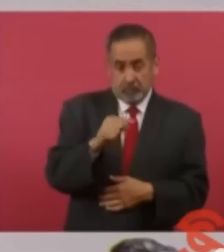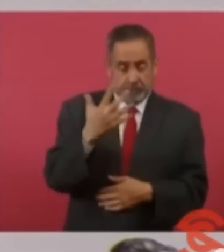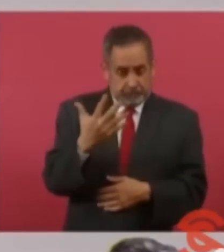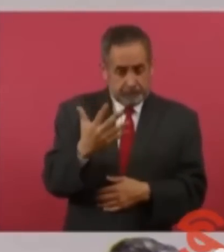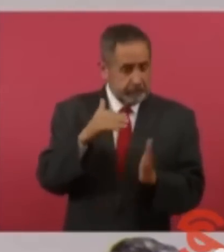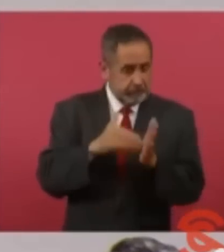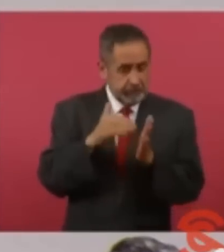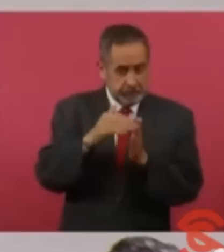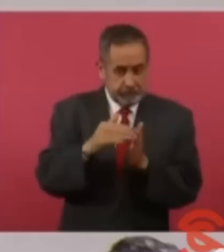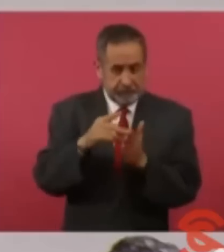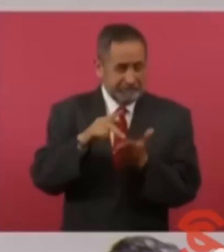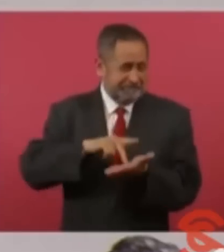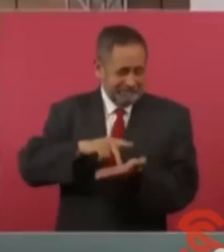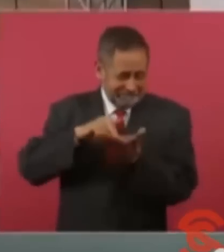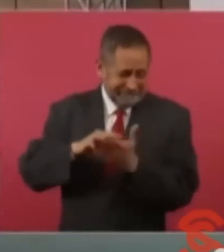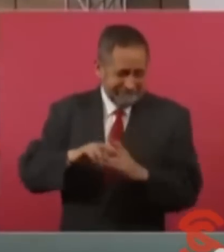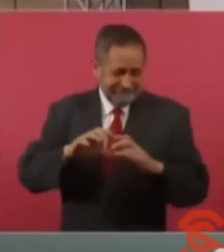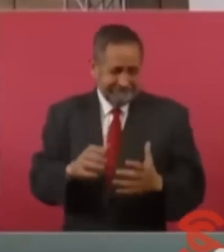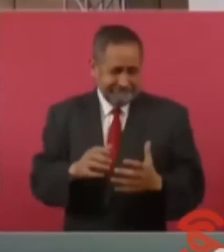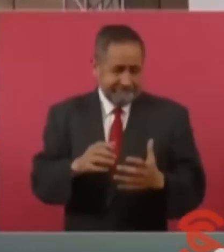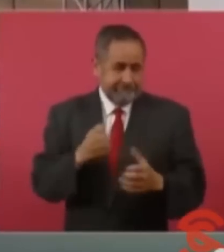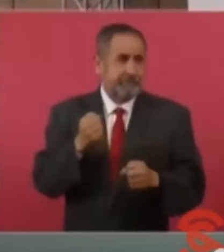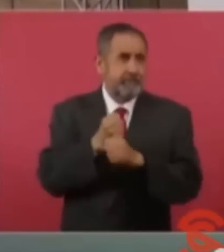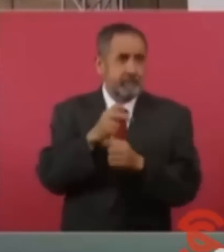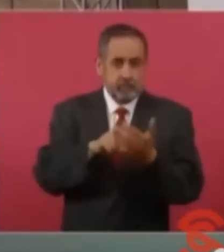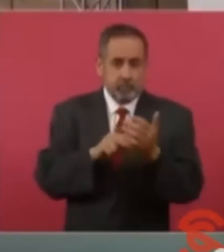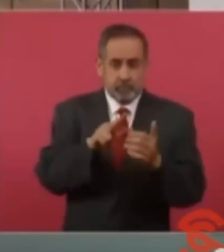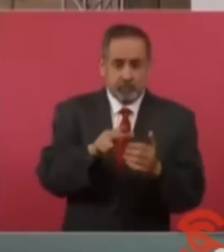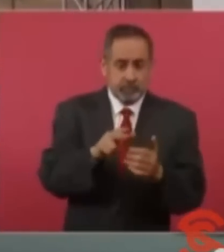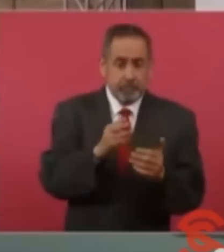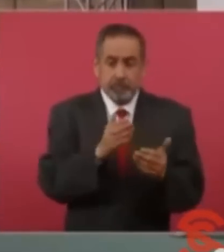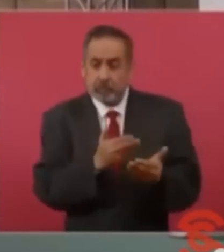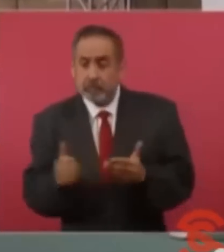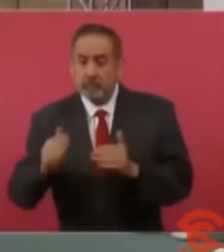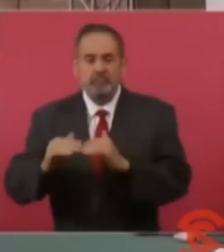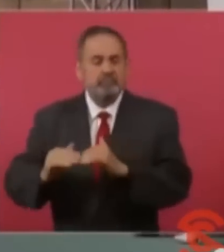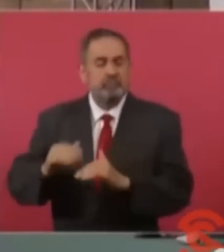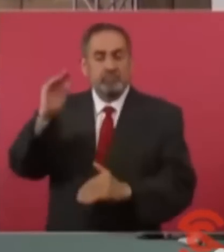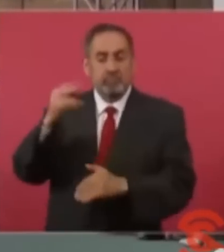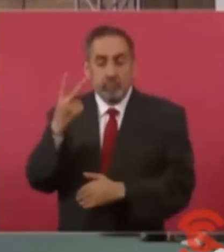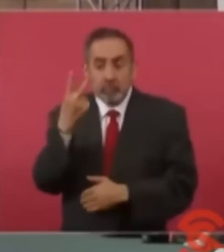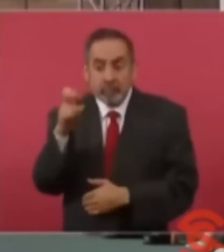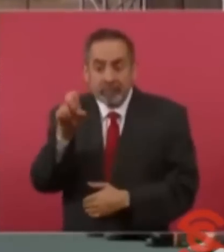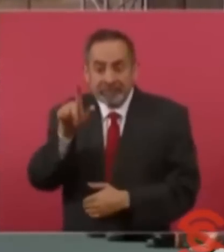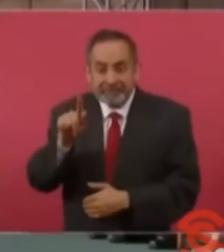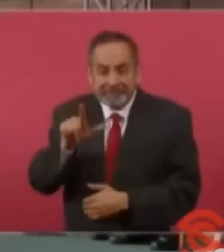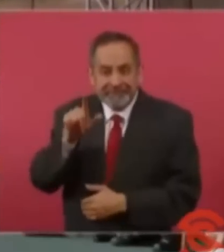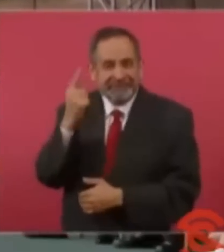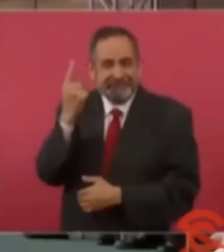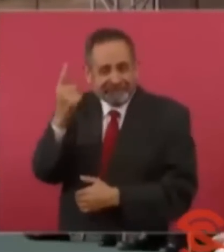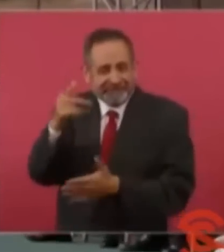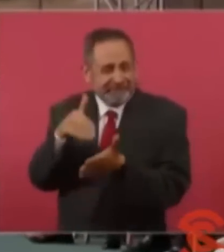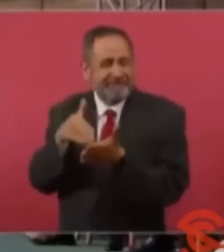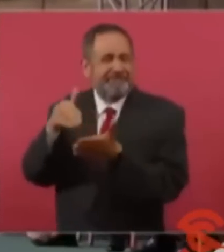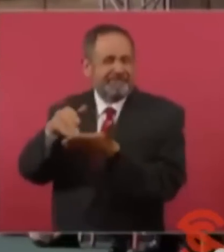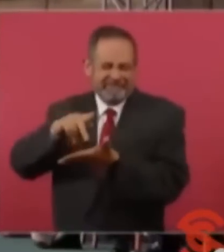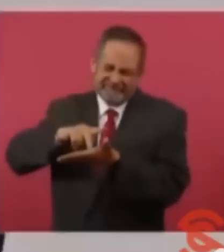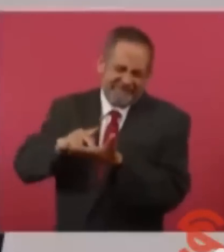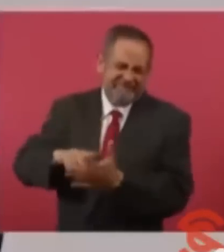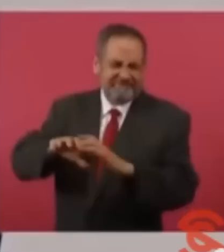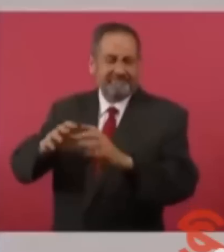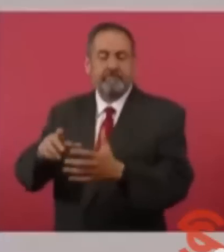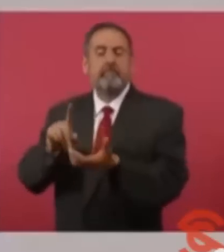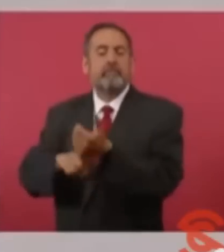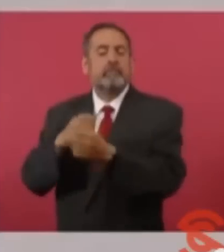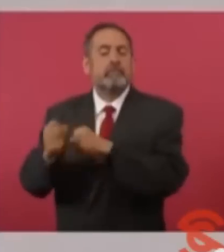261,5 millones de toneladas en 2018 a 271 millones de toneladas